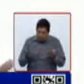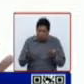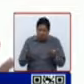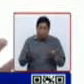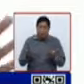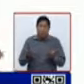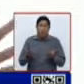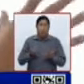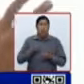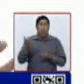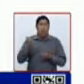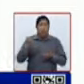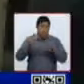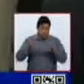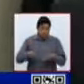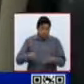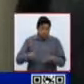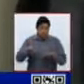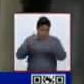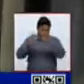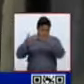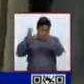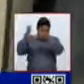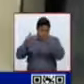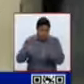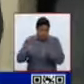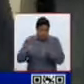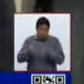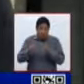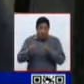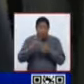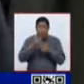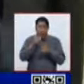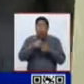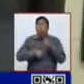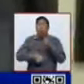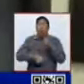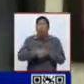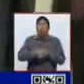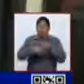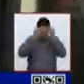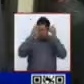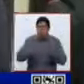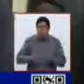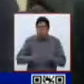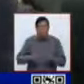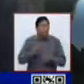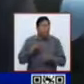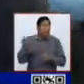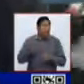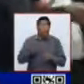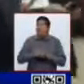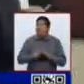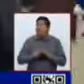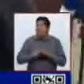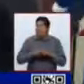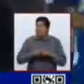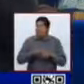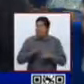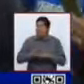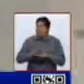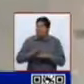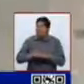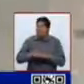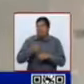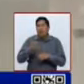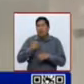persona estuviera encubriendo al profesor, ¿no? Ante ese entendido, nos ha dado también un plazo para poder iniciar las acciones administrativas y